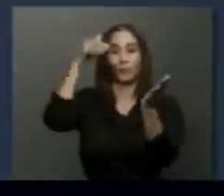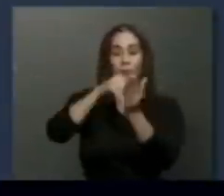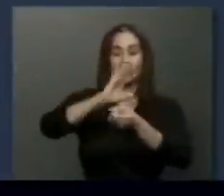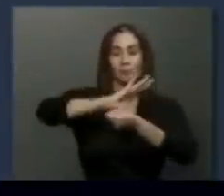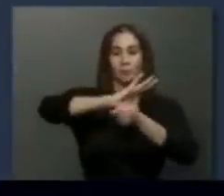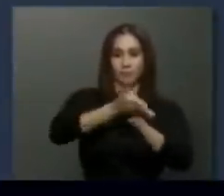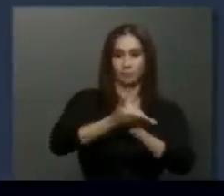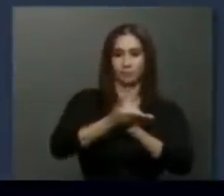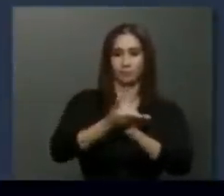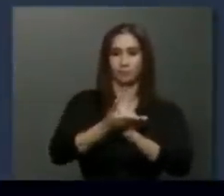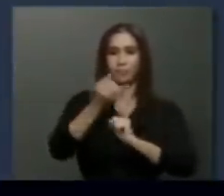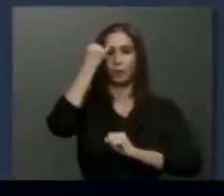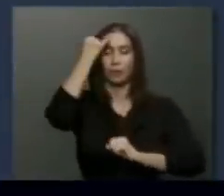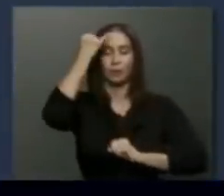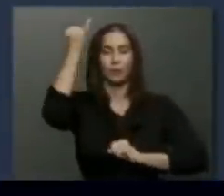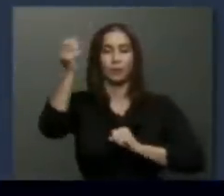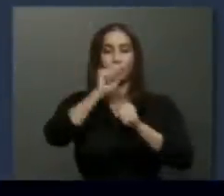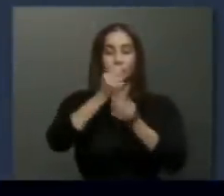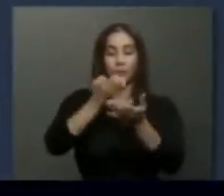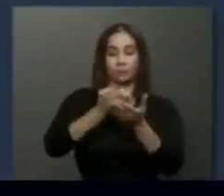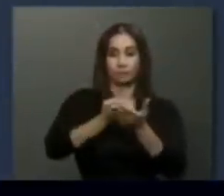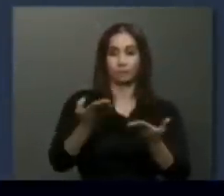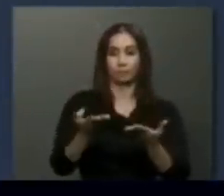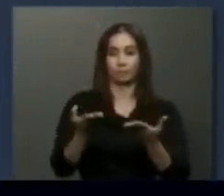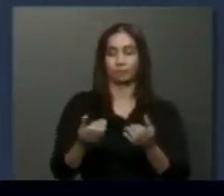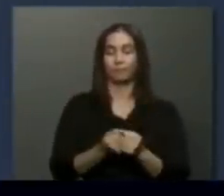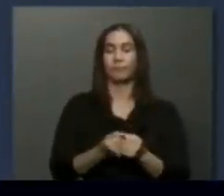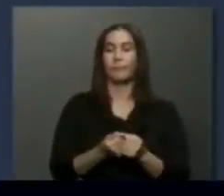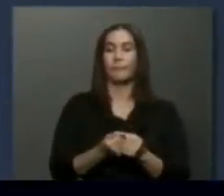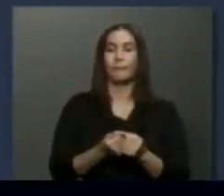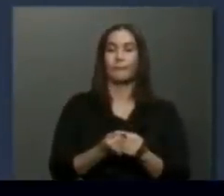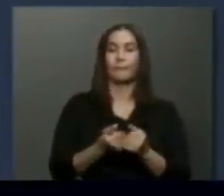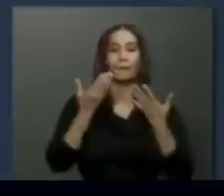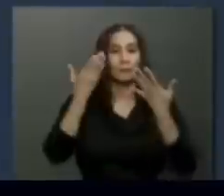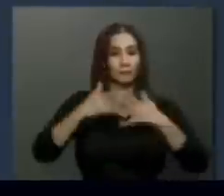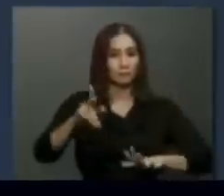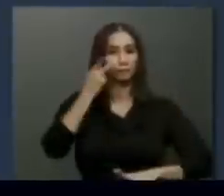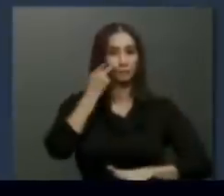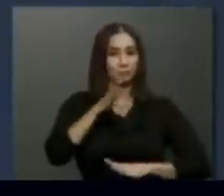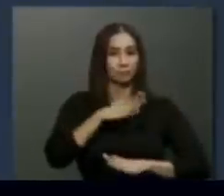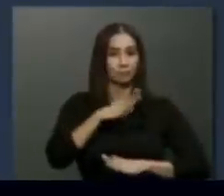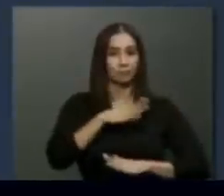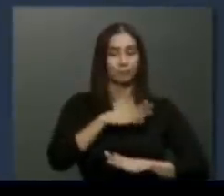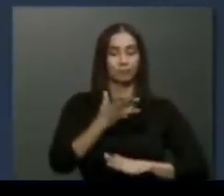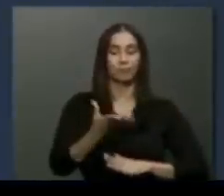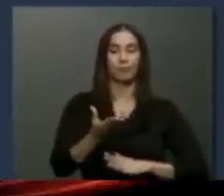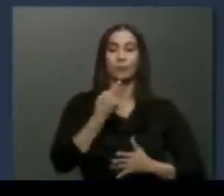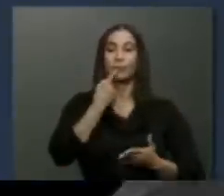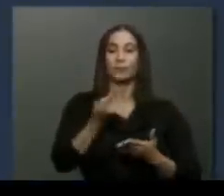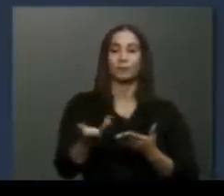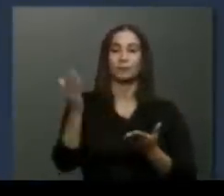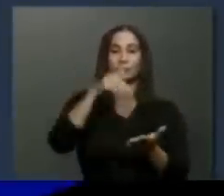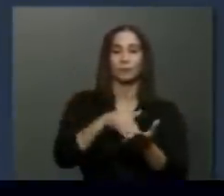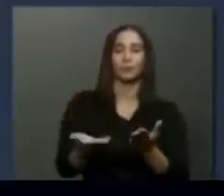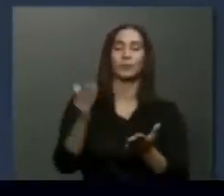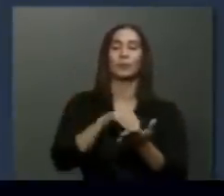al dinamismo que hemos impregnado en la economía. Ya, y escuchen bien porque esto lo he repetido y